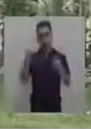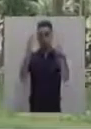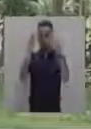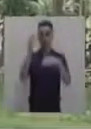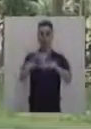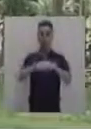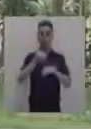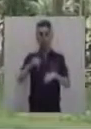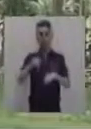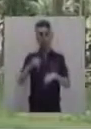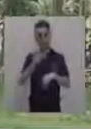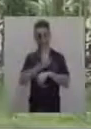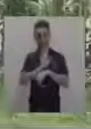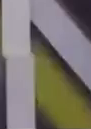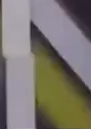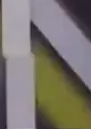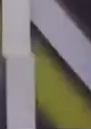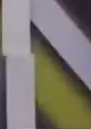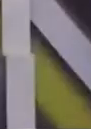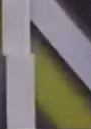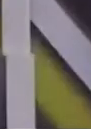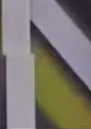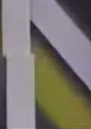todo lo aprendido dentro del programa.